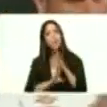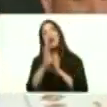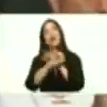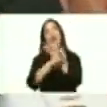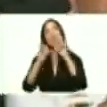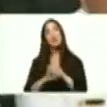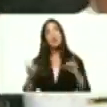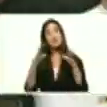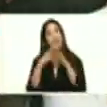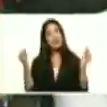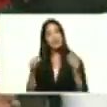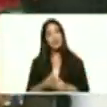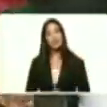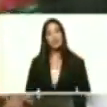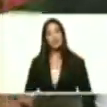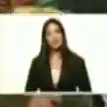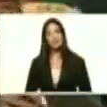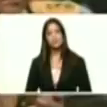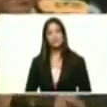felicidad de todos y de todas.